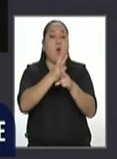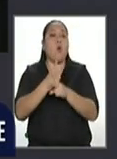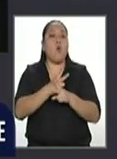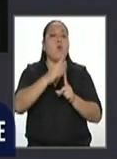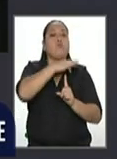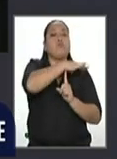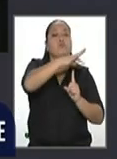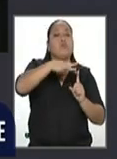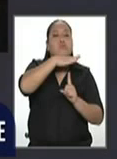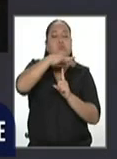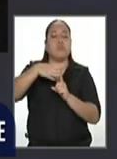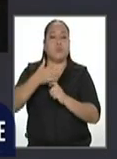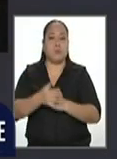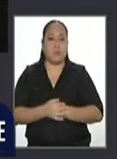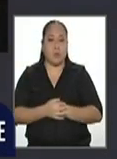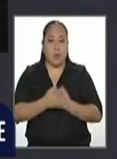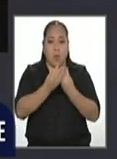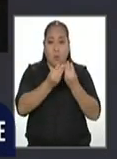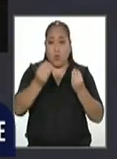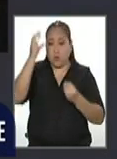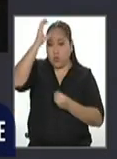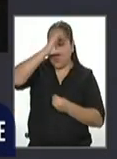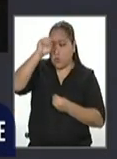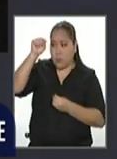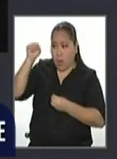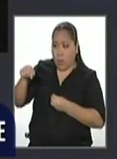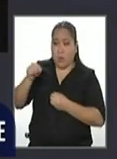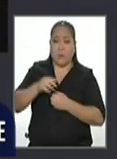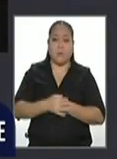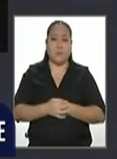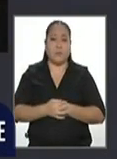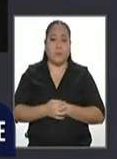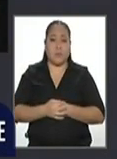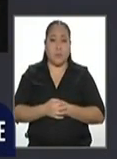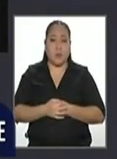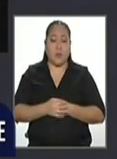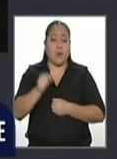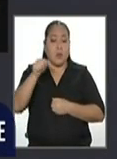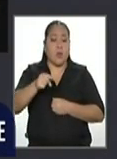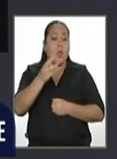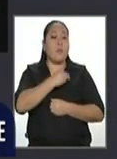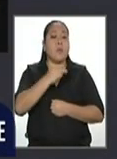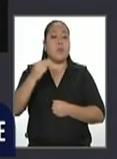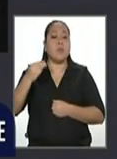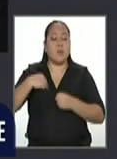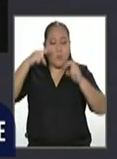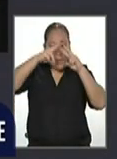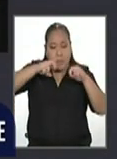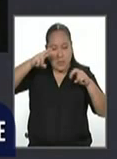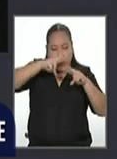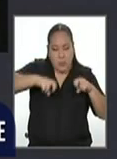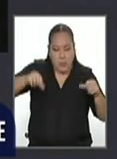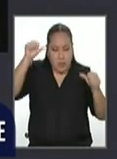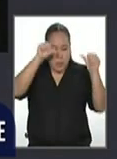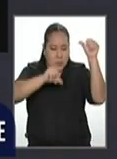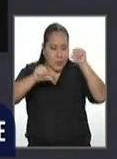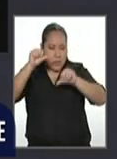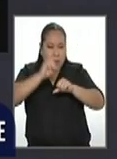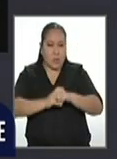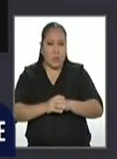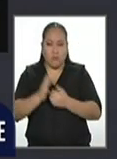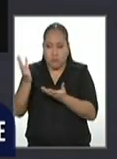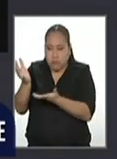ambiente. Hay mucho conocimiento ahí y nuestro Ministerio de Investigación y de Ciencia lo